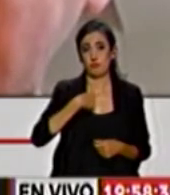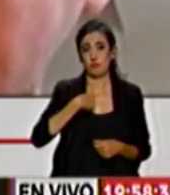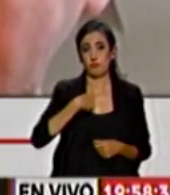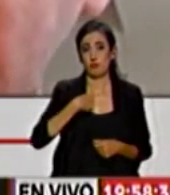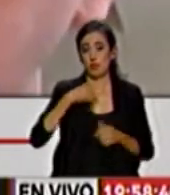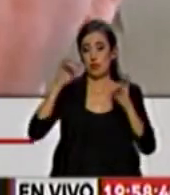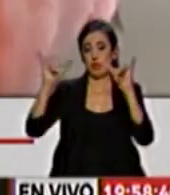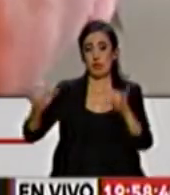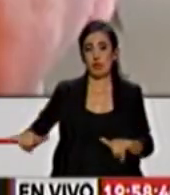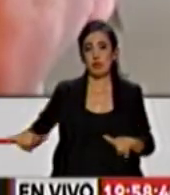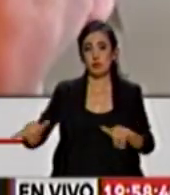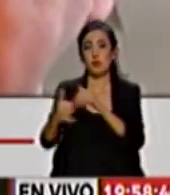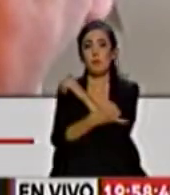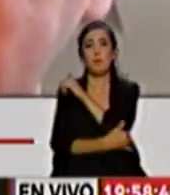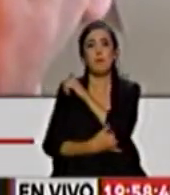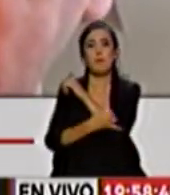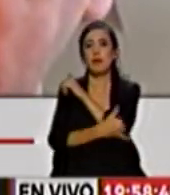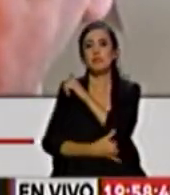asignado en un país